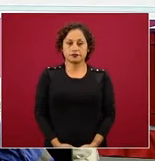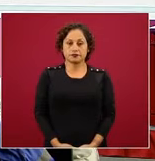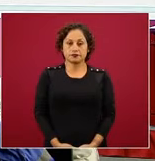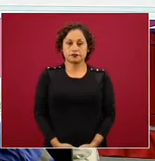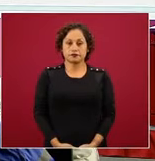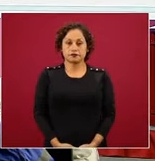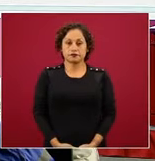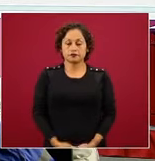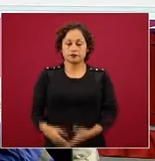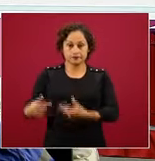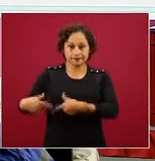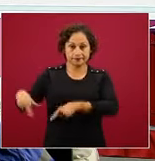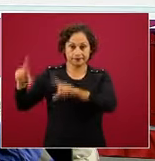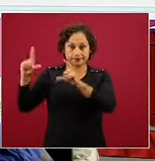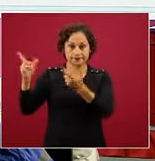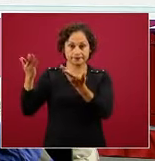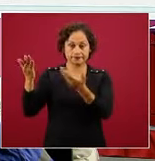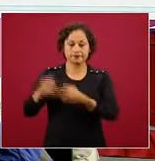favor.